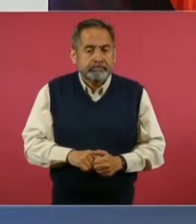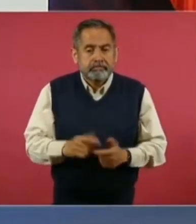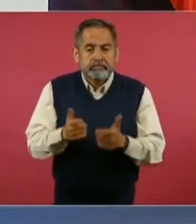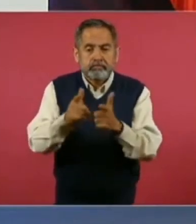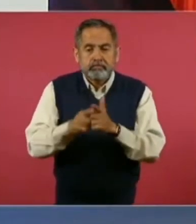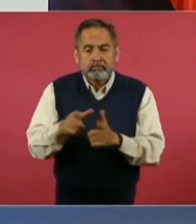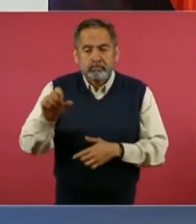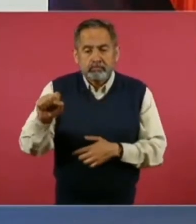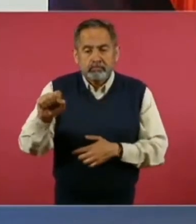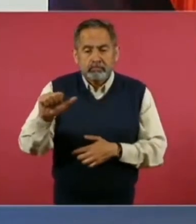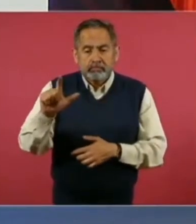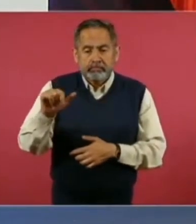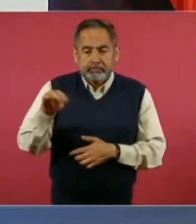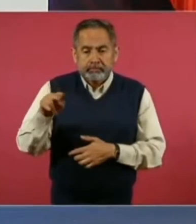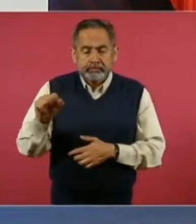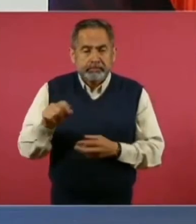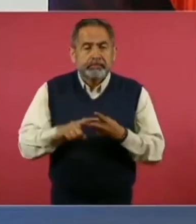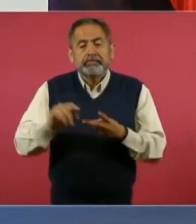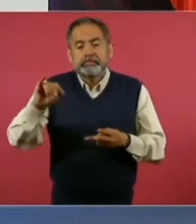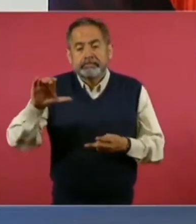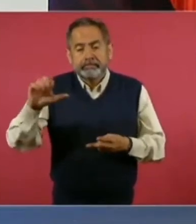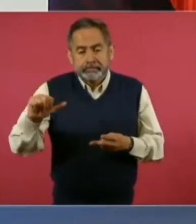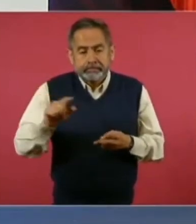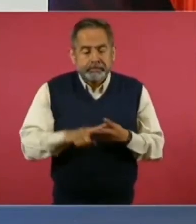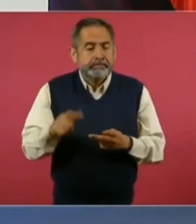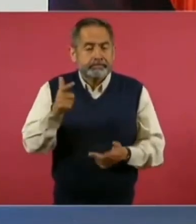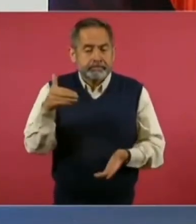Grupo Salinas, bueno, ICA,